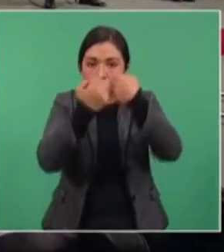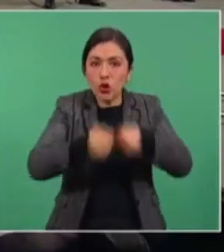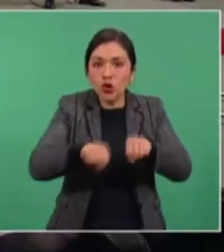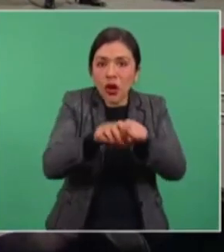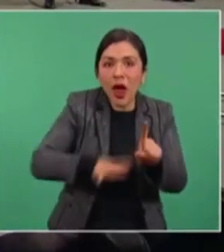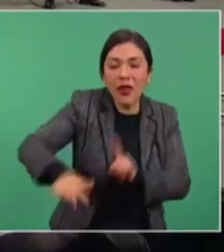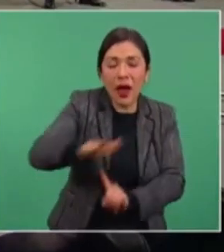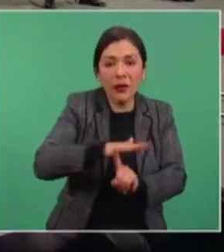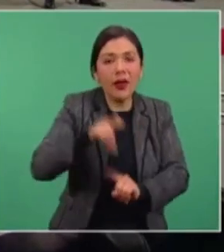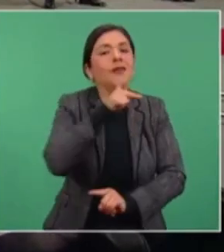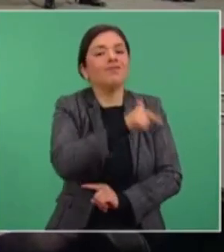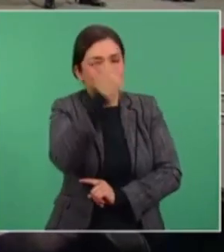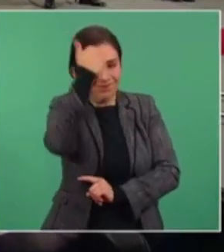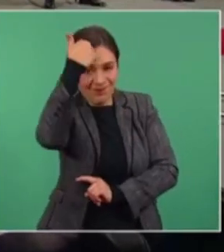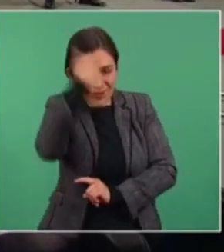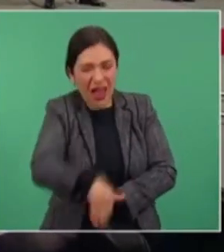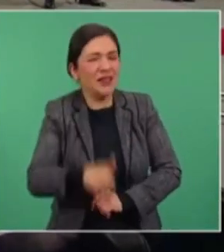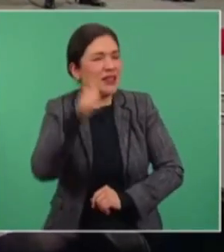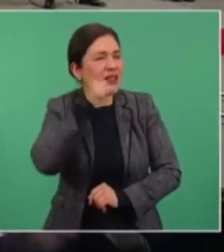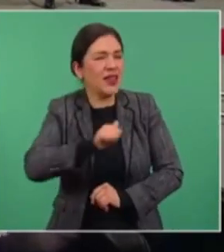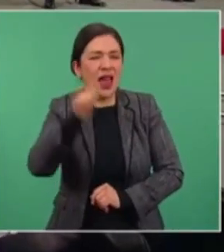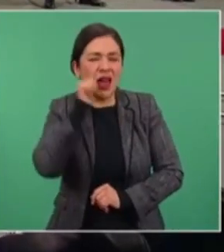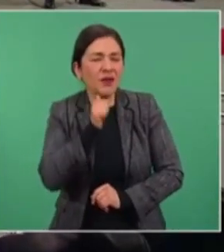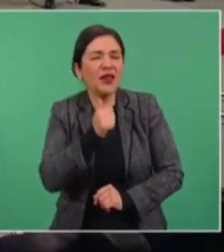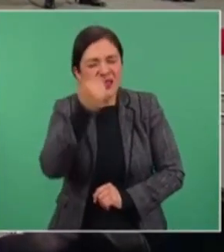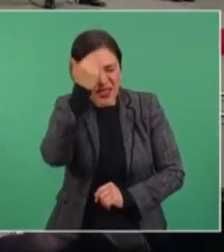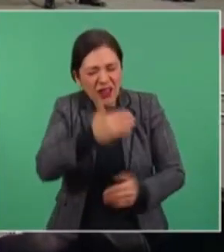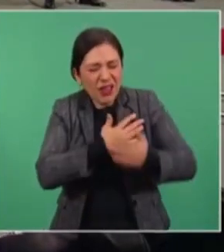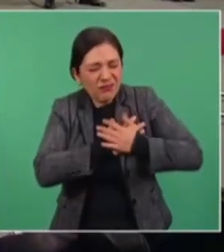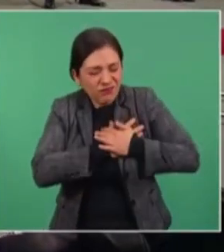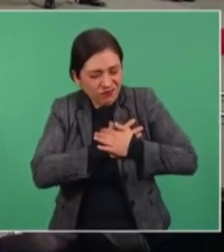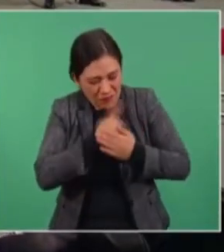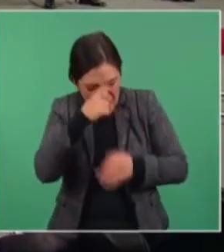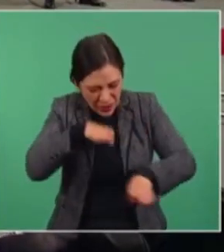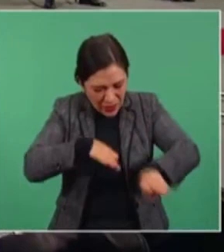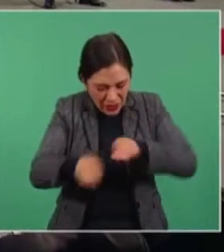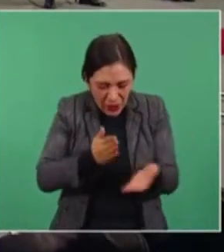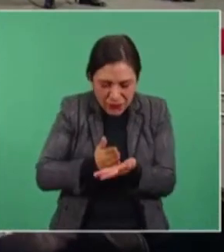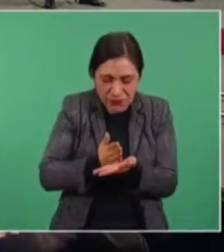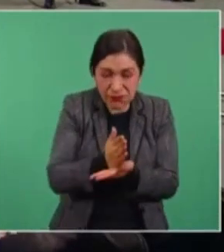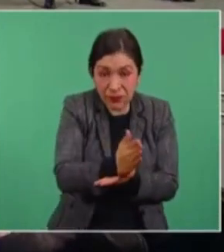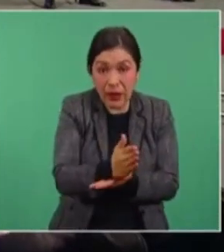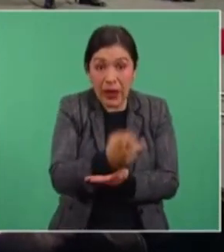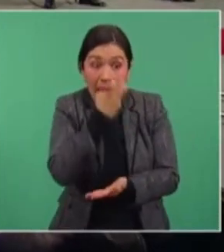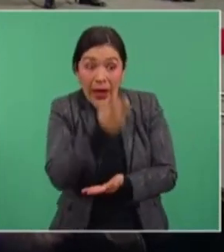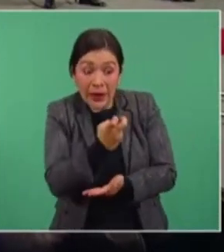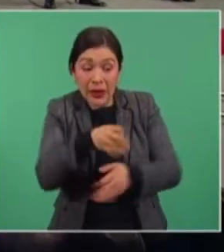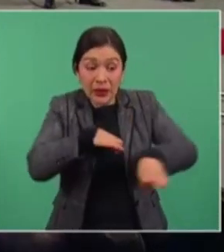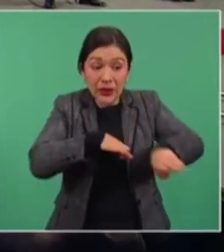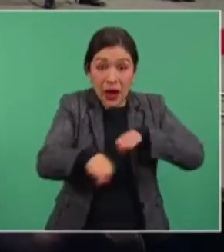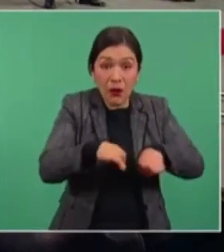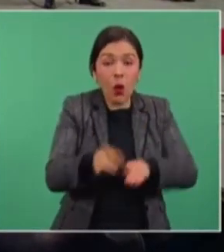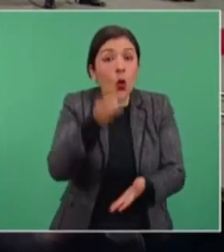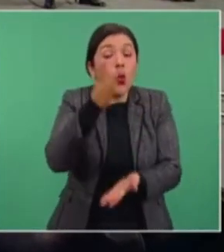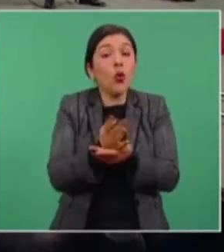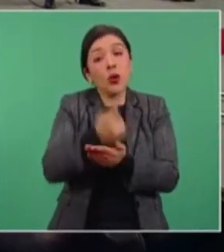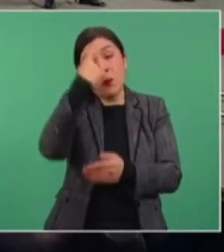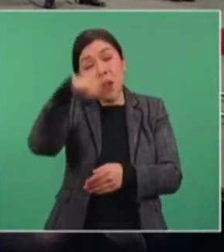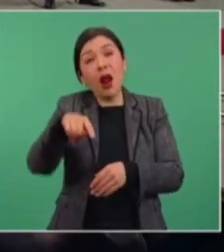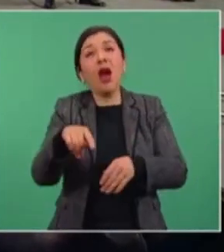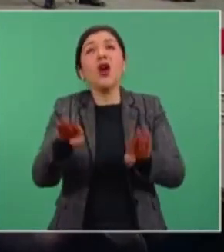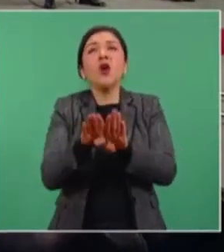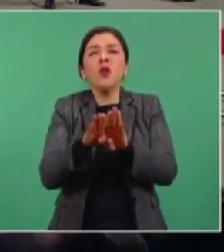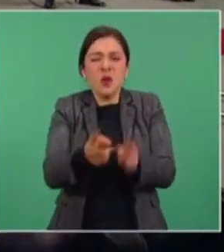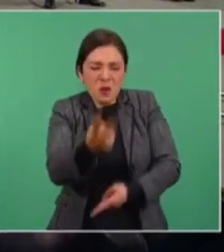siempre presente, y por ello su pasión en su empeño, el que su labor no se limitaba a colaborar para explotar